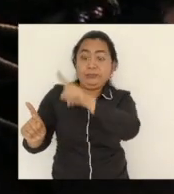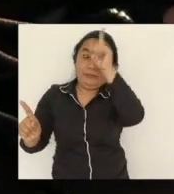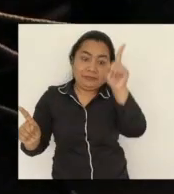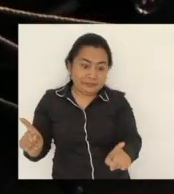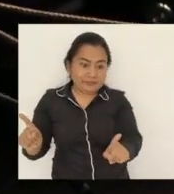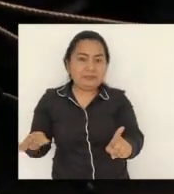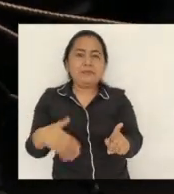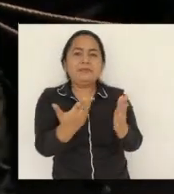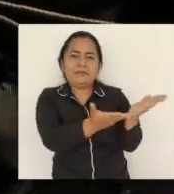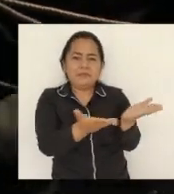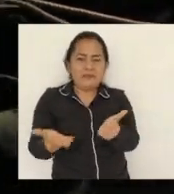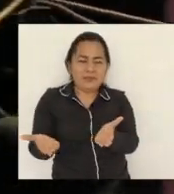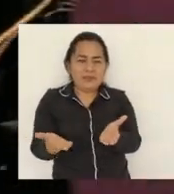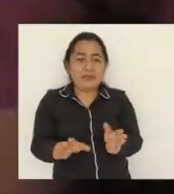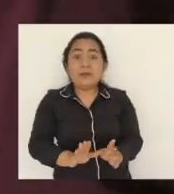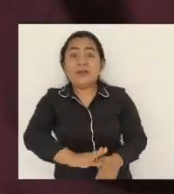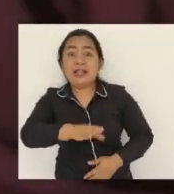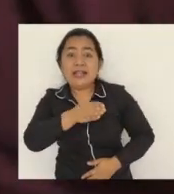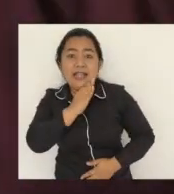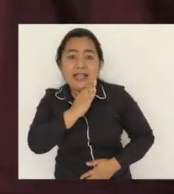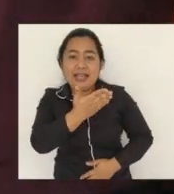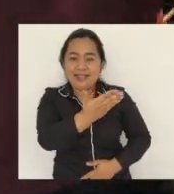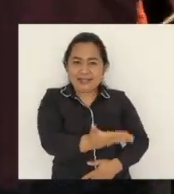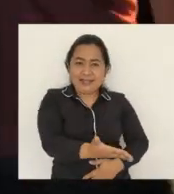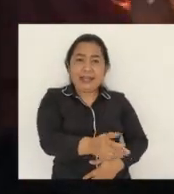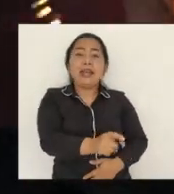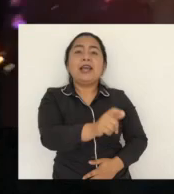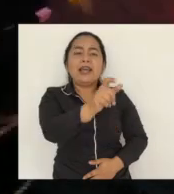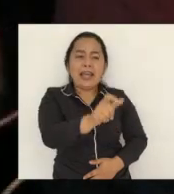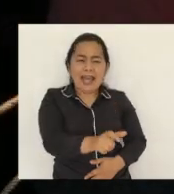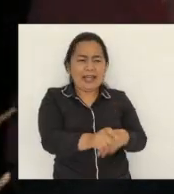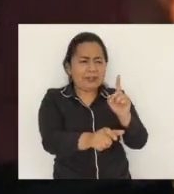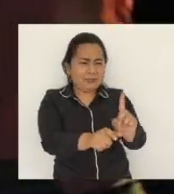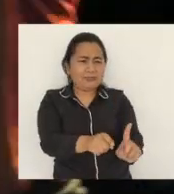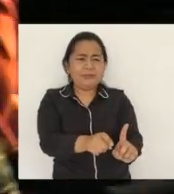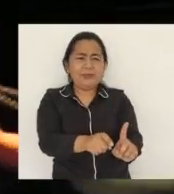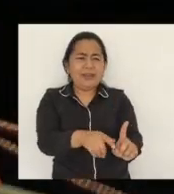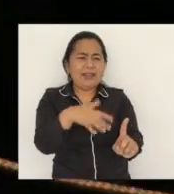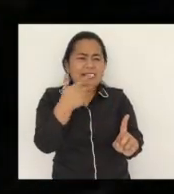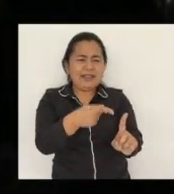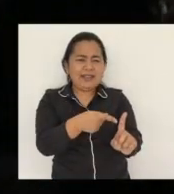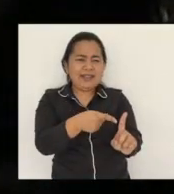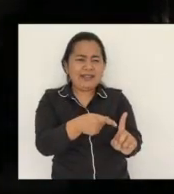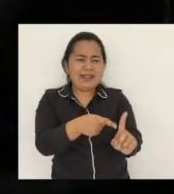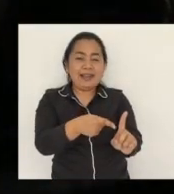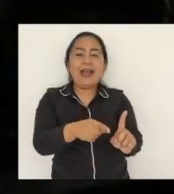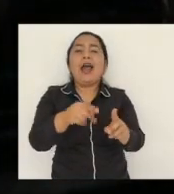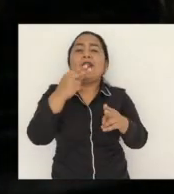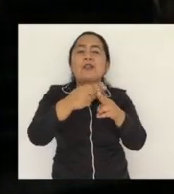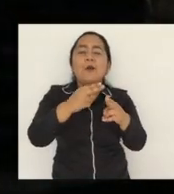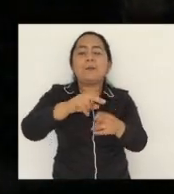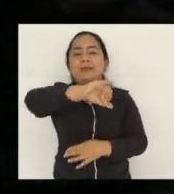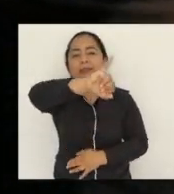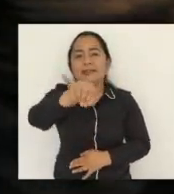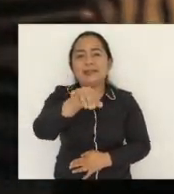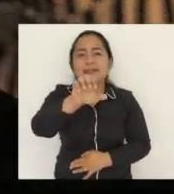otra esquina vamos a tener al inigualable jengibre.